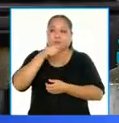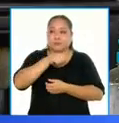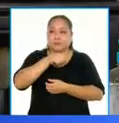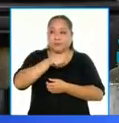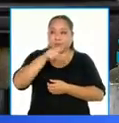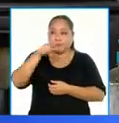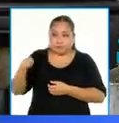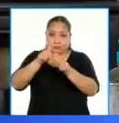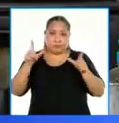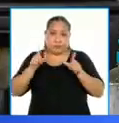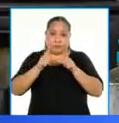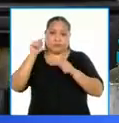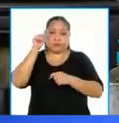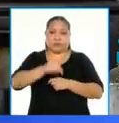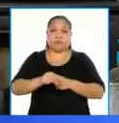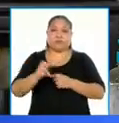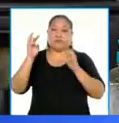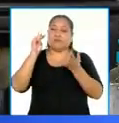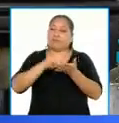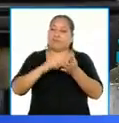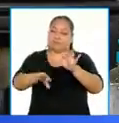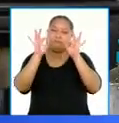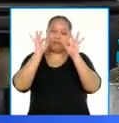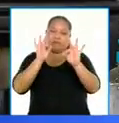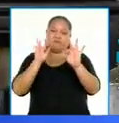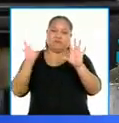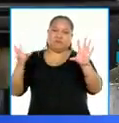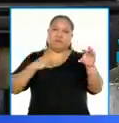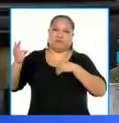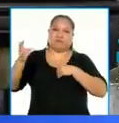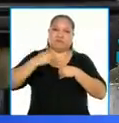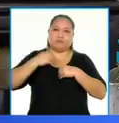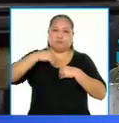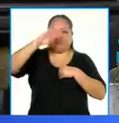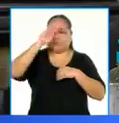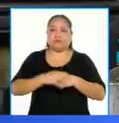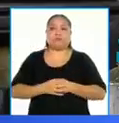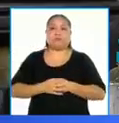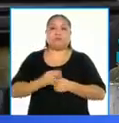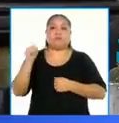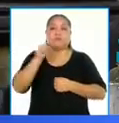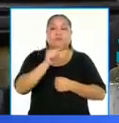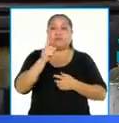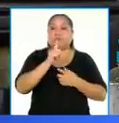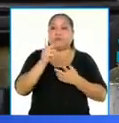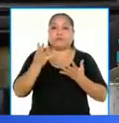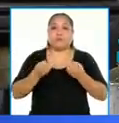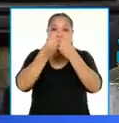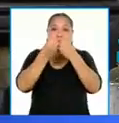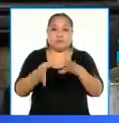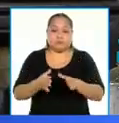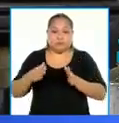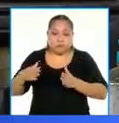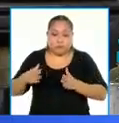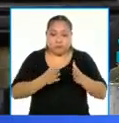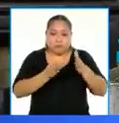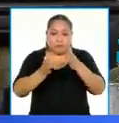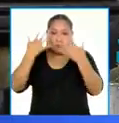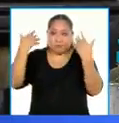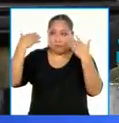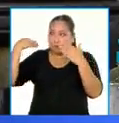los espacios más críticos de contagio. Entonces, como no queremos perder el camino